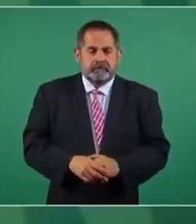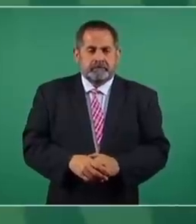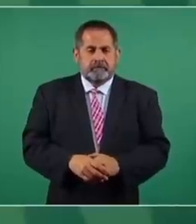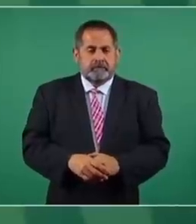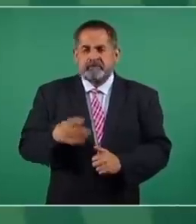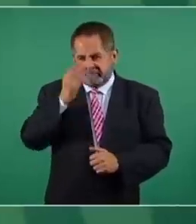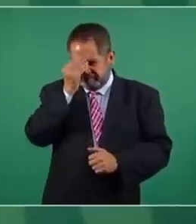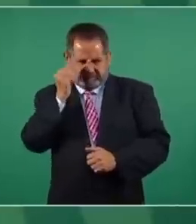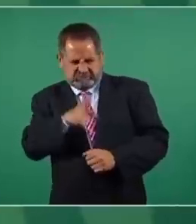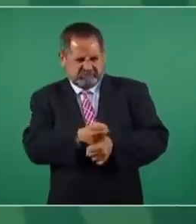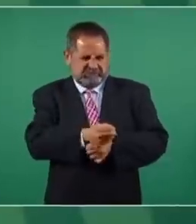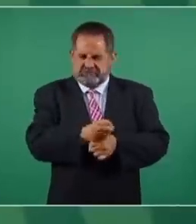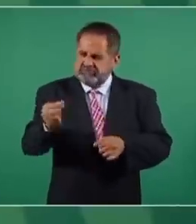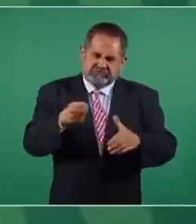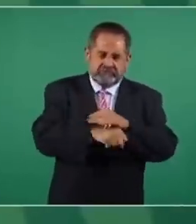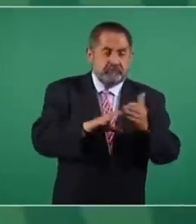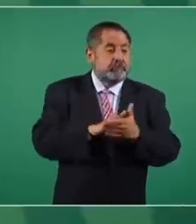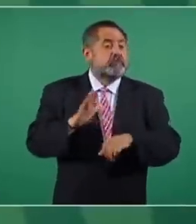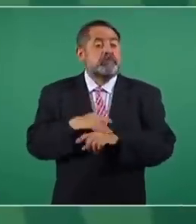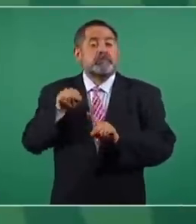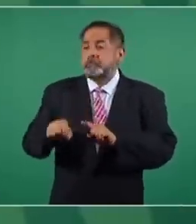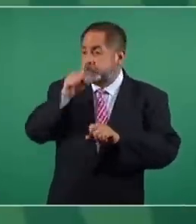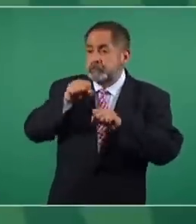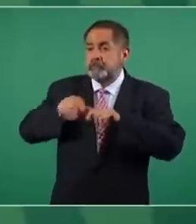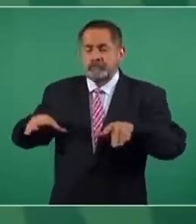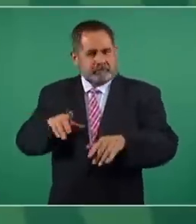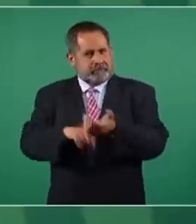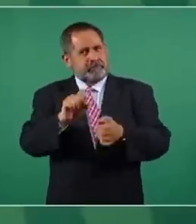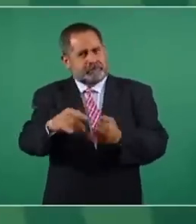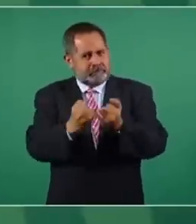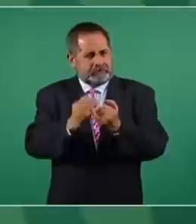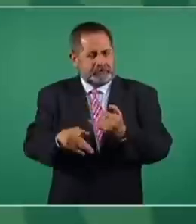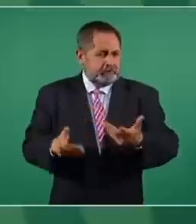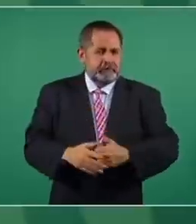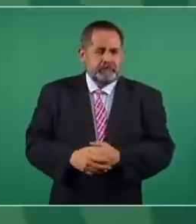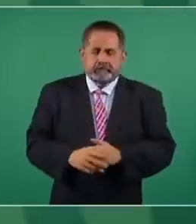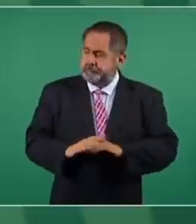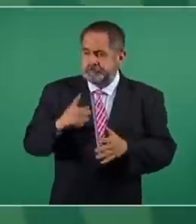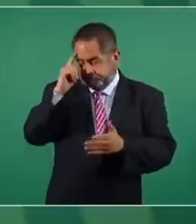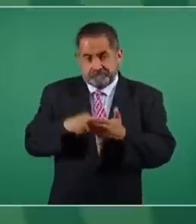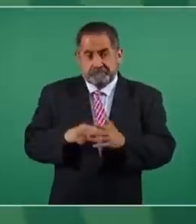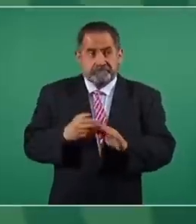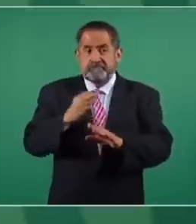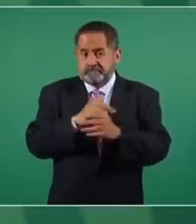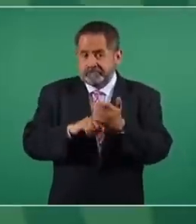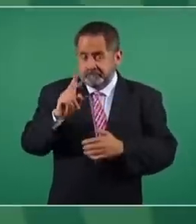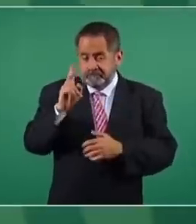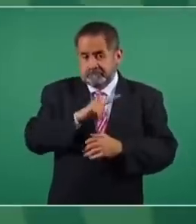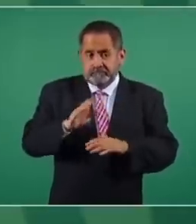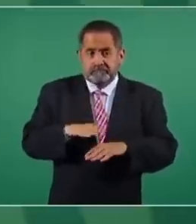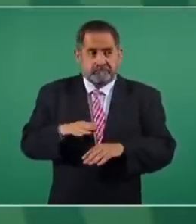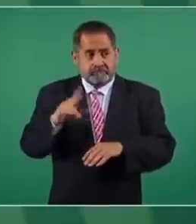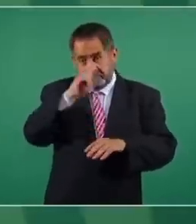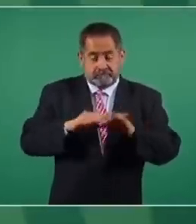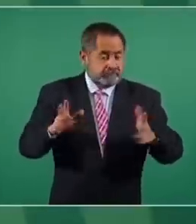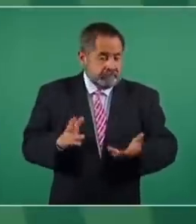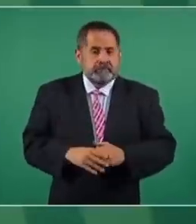tratado con saña por dar a conocer algo parecido. Y yo creo que hasta de más